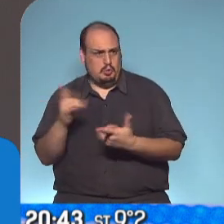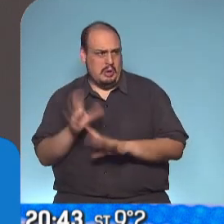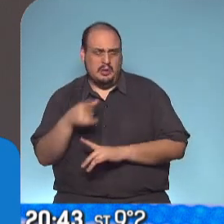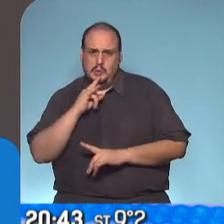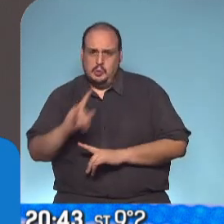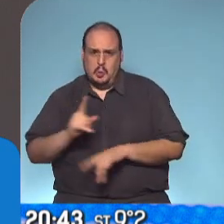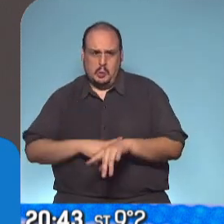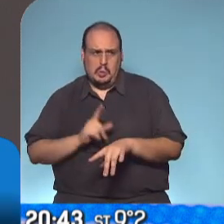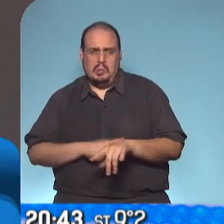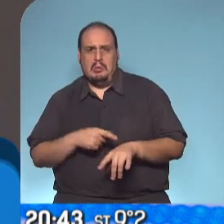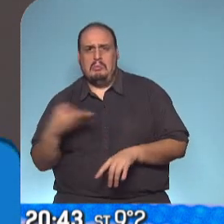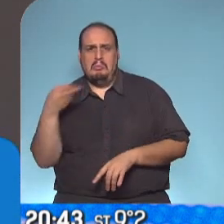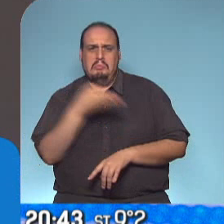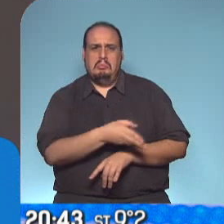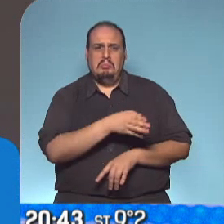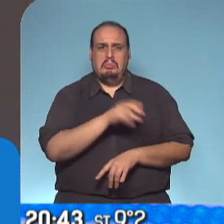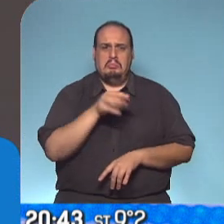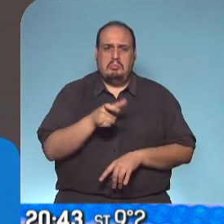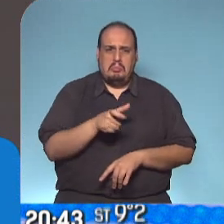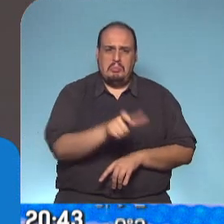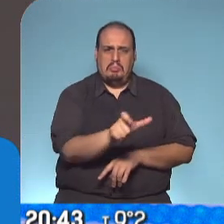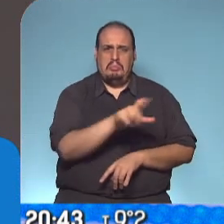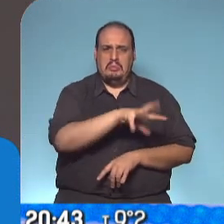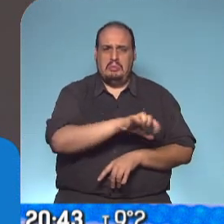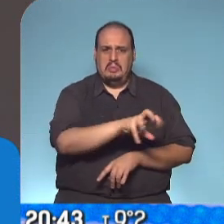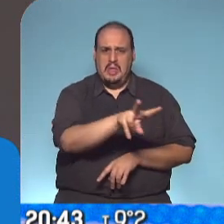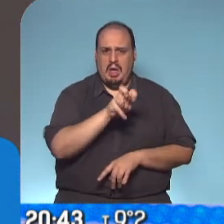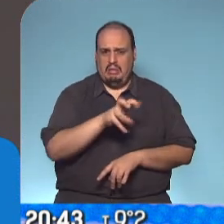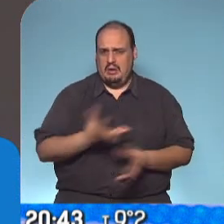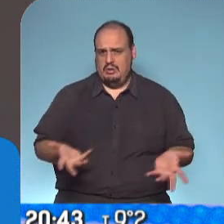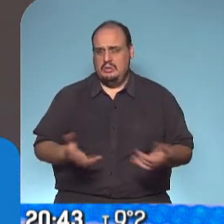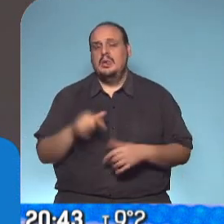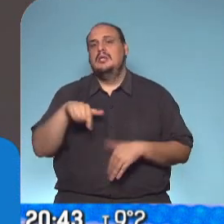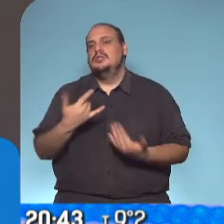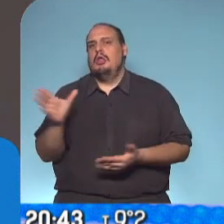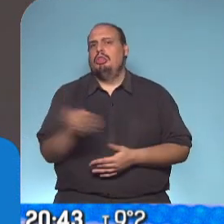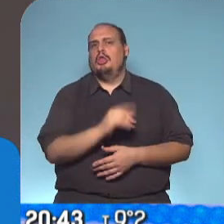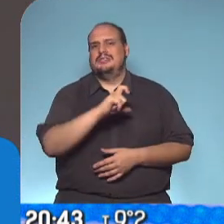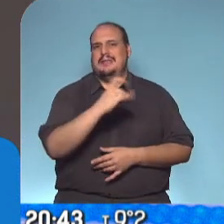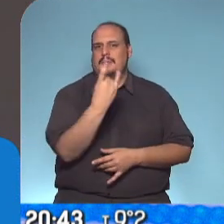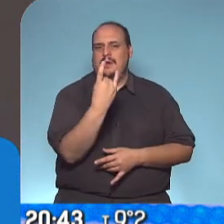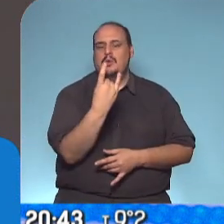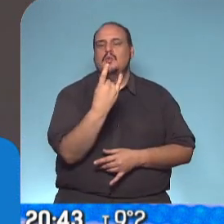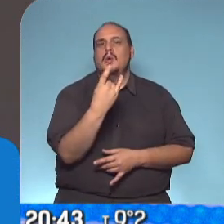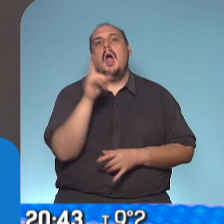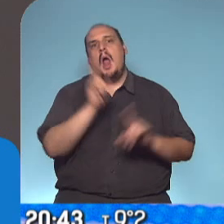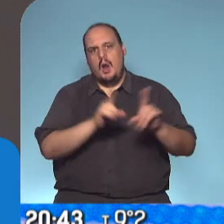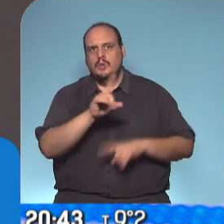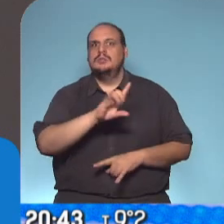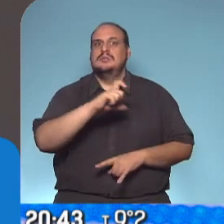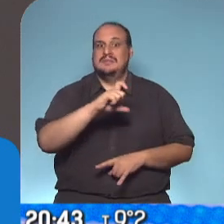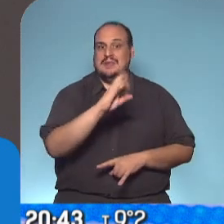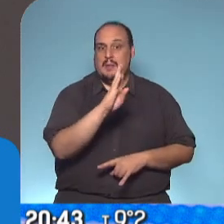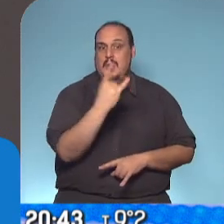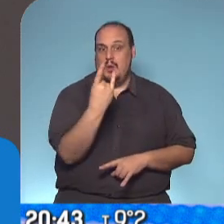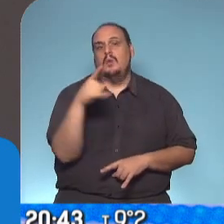que tomamos esa decisión para que cada uno pudiera tener su CBU. Por supuesto, hubieron quienes tuvieron su CBU, lo validaron en nuestra